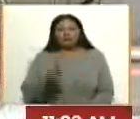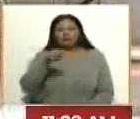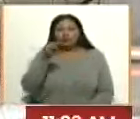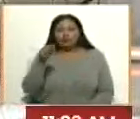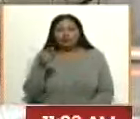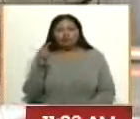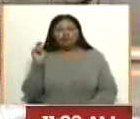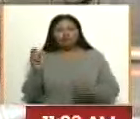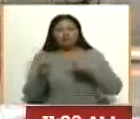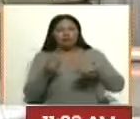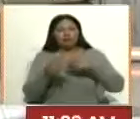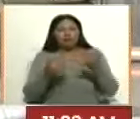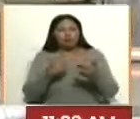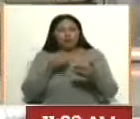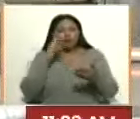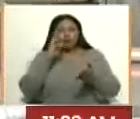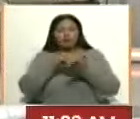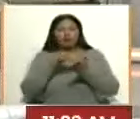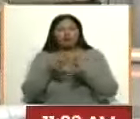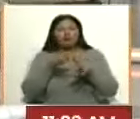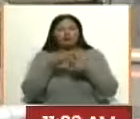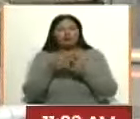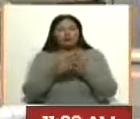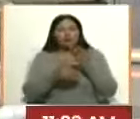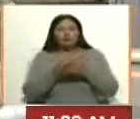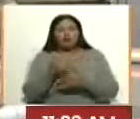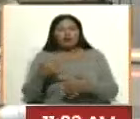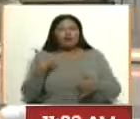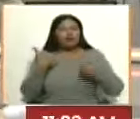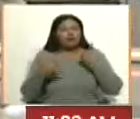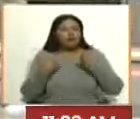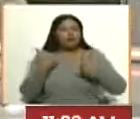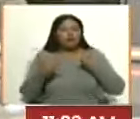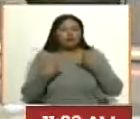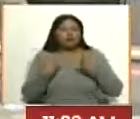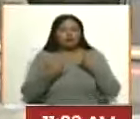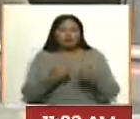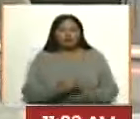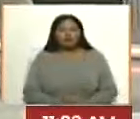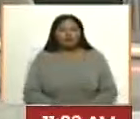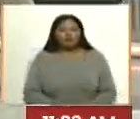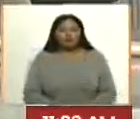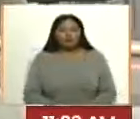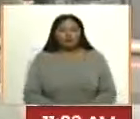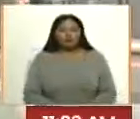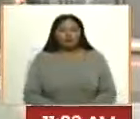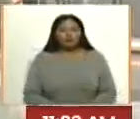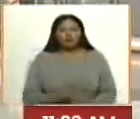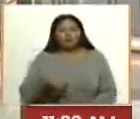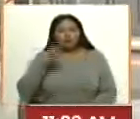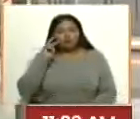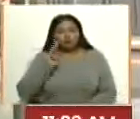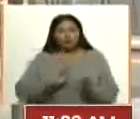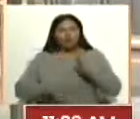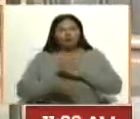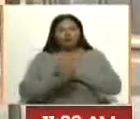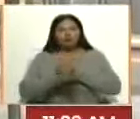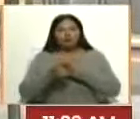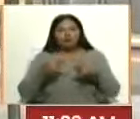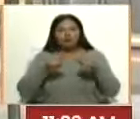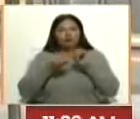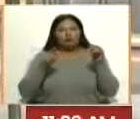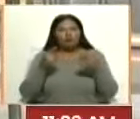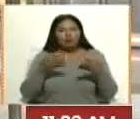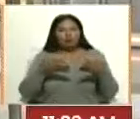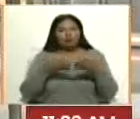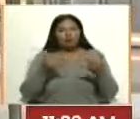le lanzan piedra, sino que lo colocan en una situación mucho más incómoda, porque esto va en contravención de lo que ya se venía avanzando en materia de la